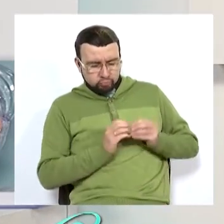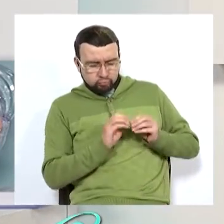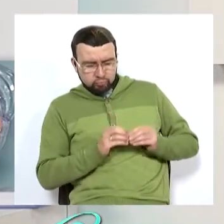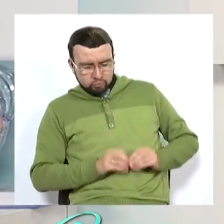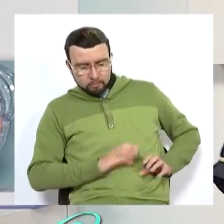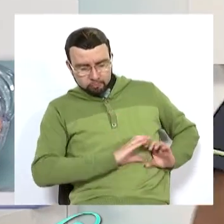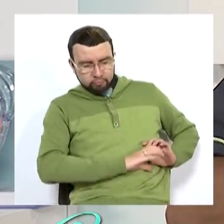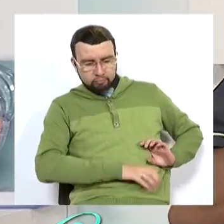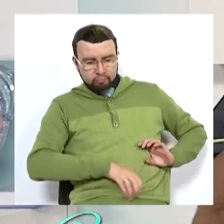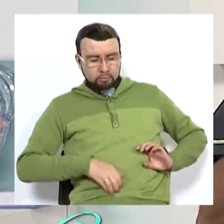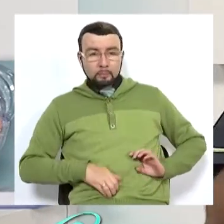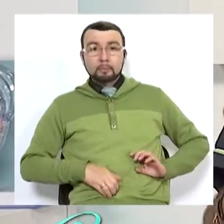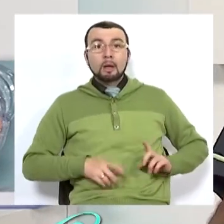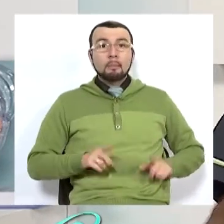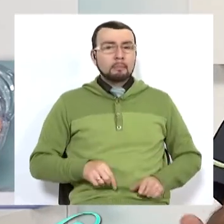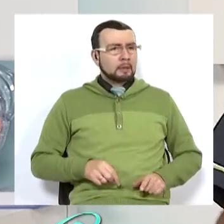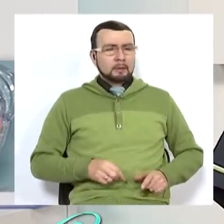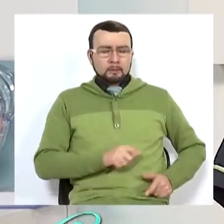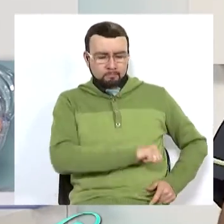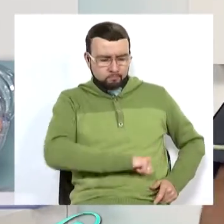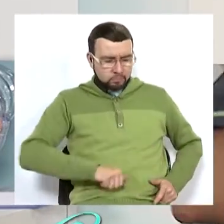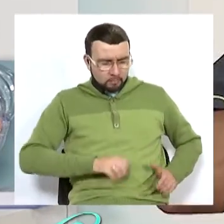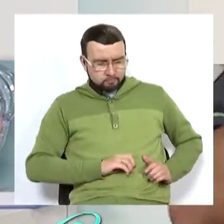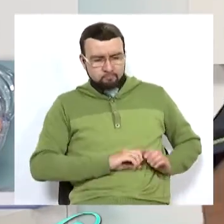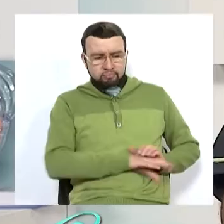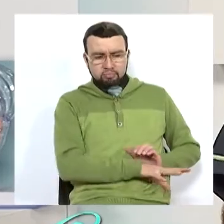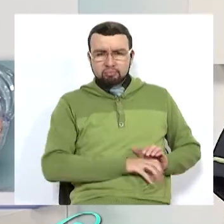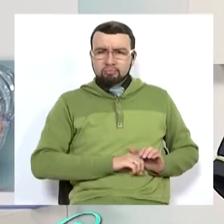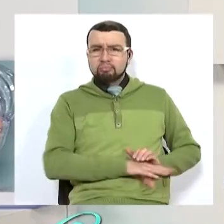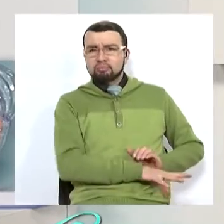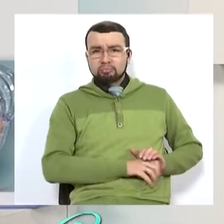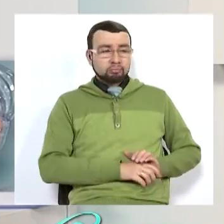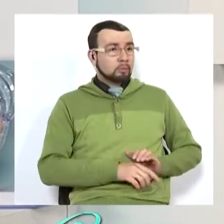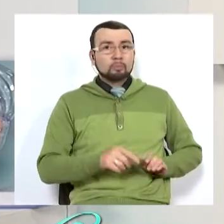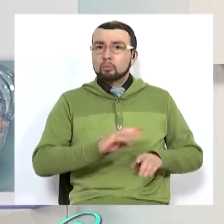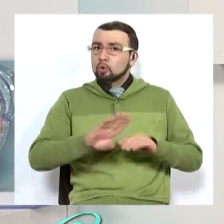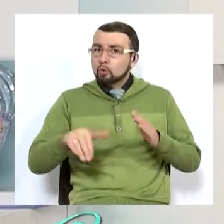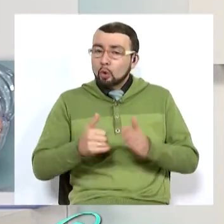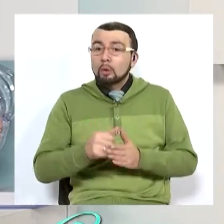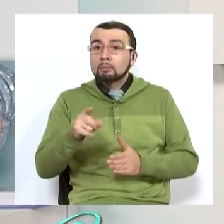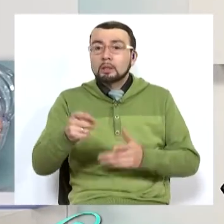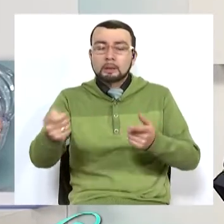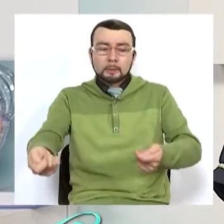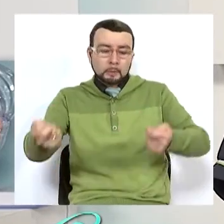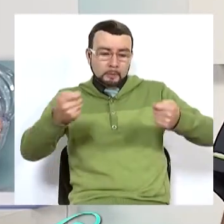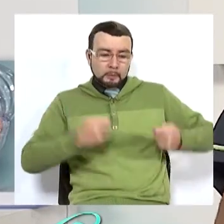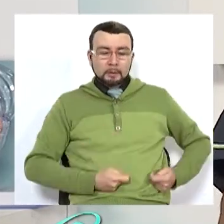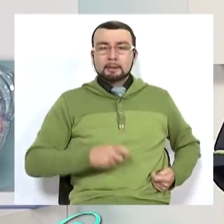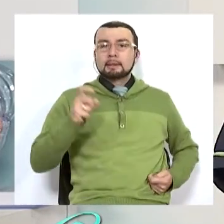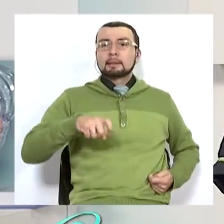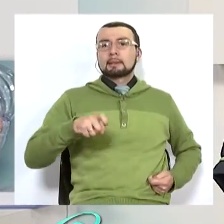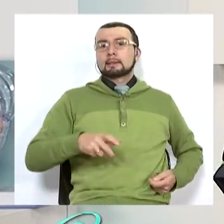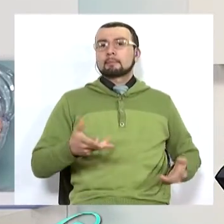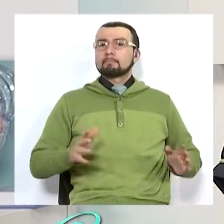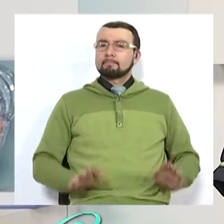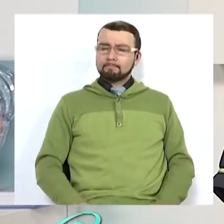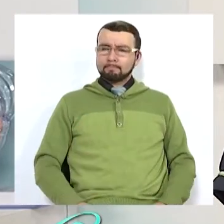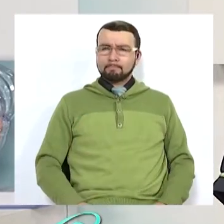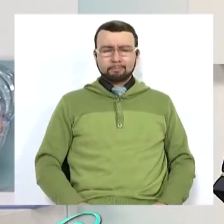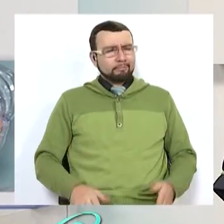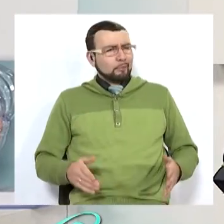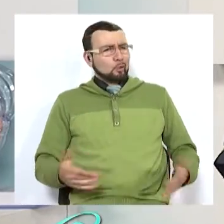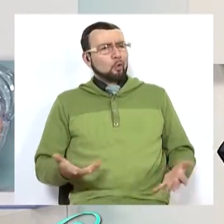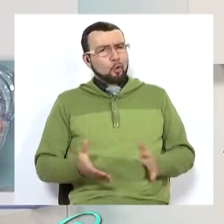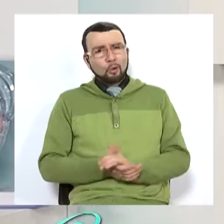colostomía que es mucho más costosa, además con todos los insumos que requiere la colostomía, que también nos tiene que aportar la EPS. Entonces uno, por ningún lado le cuadra a